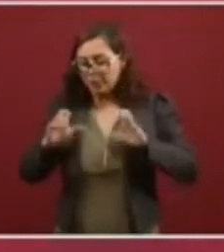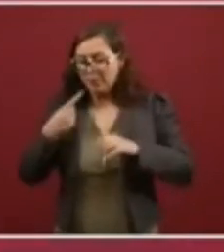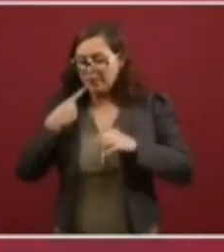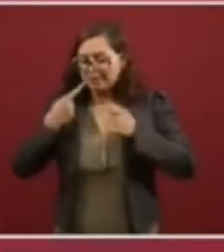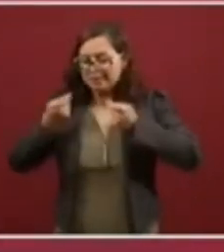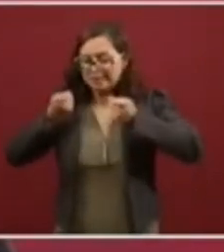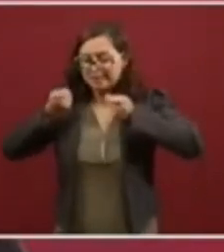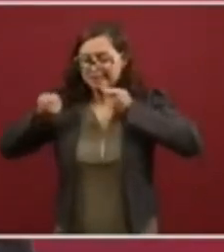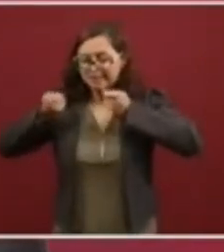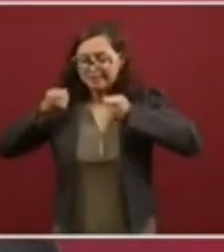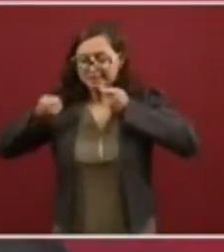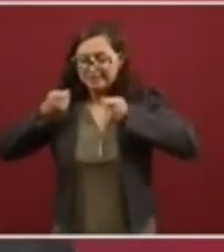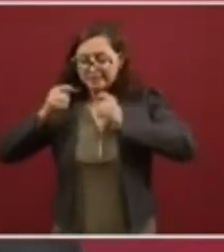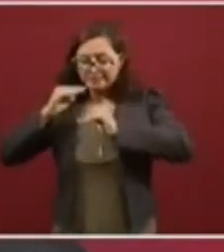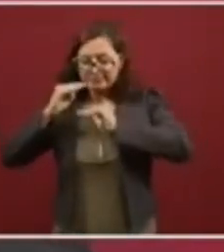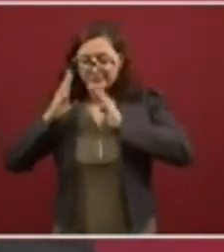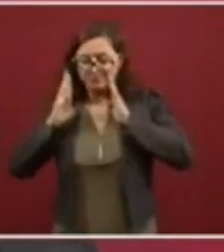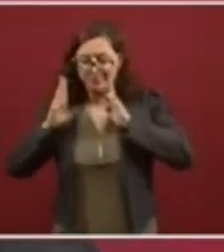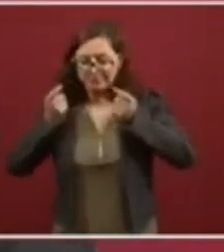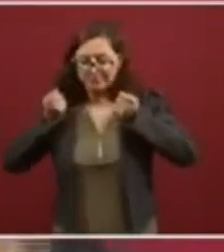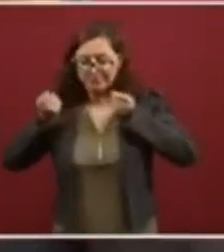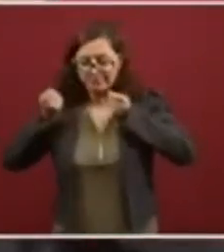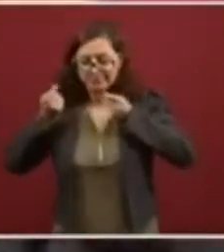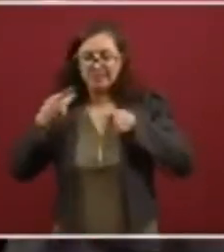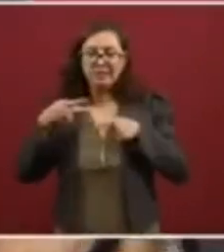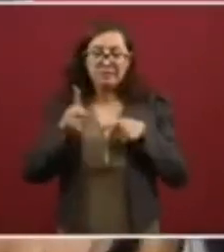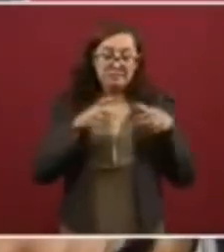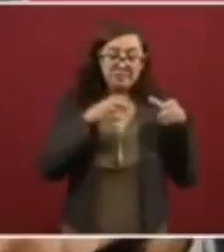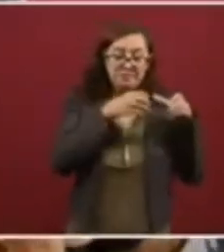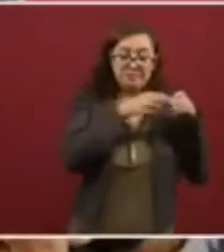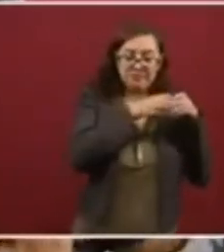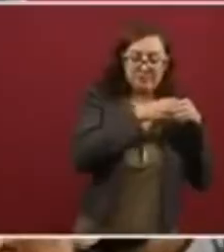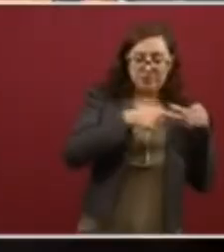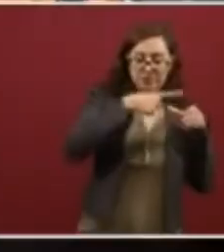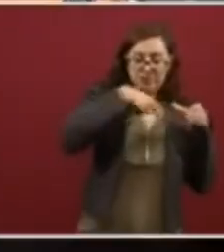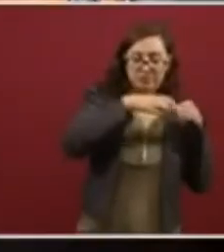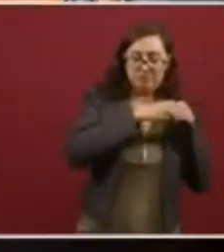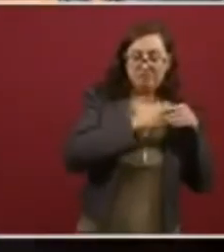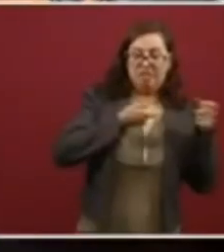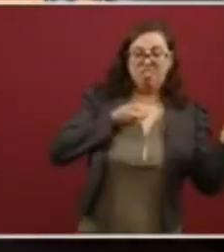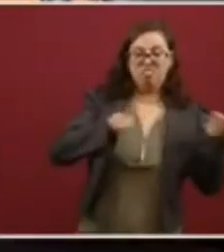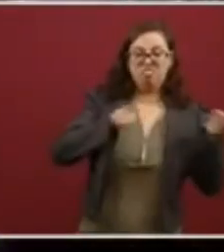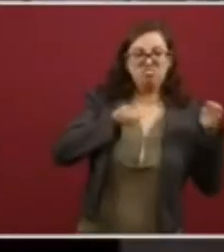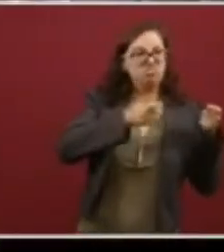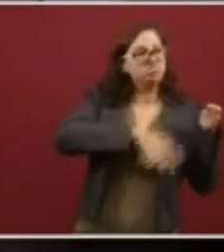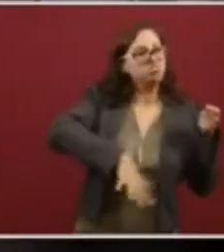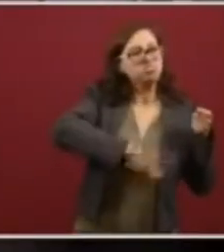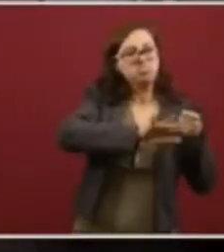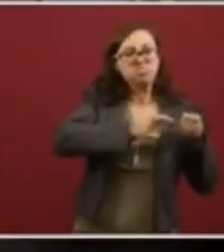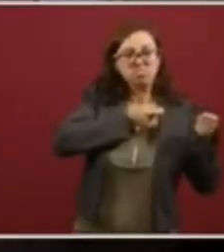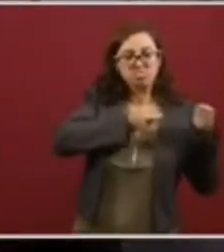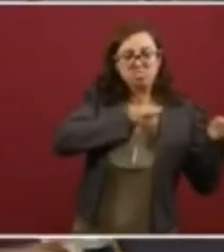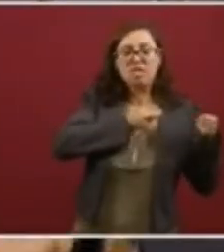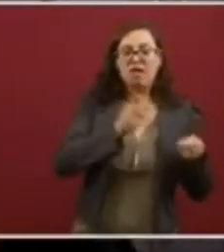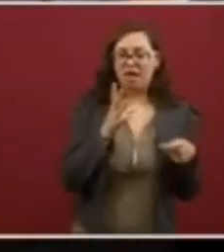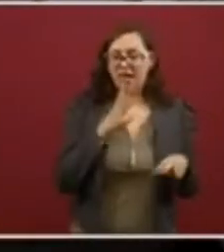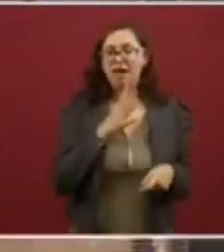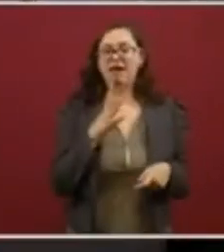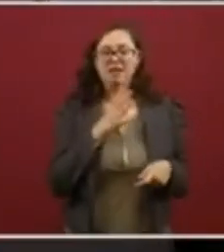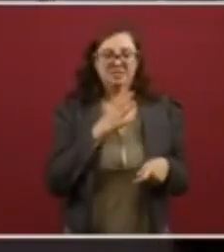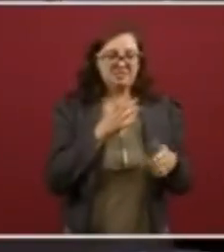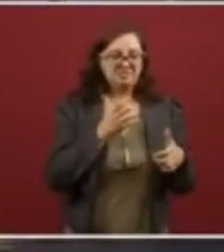autolimitar, pero que dominaba ahí, ¿sí?, y hacían